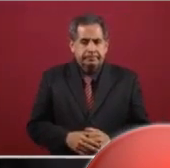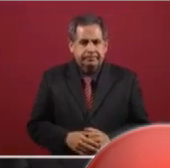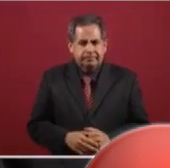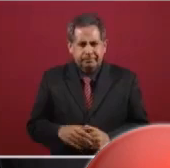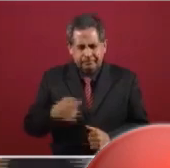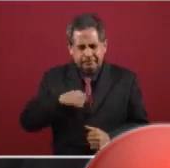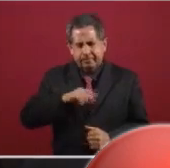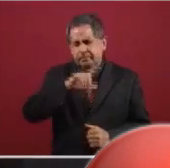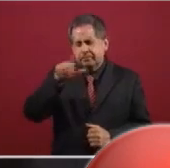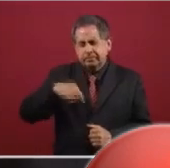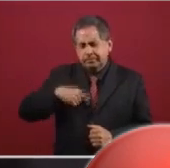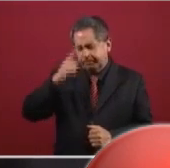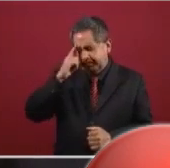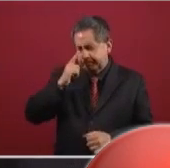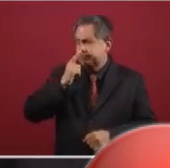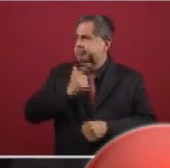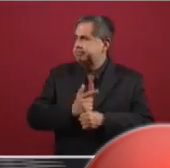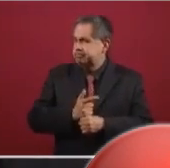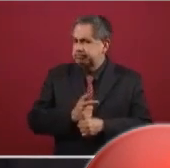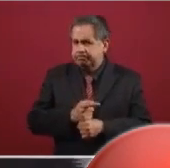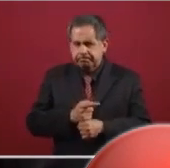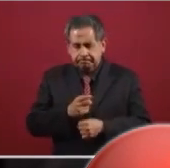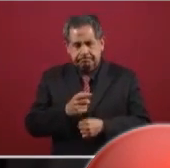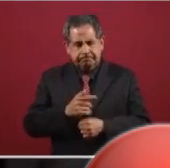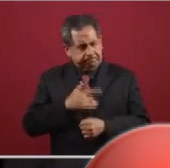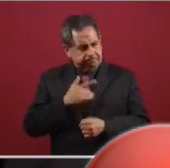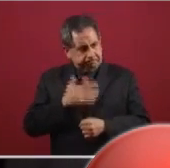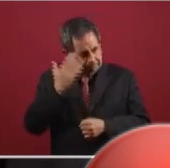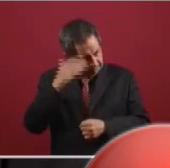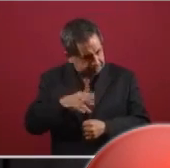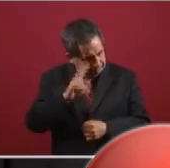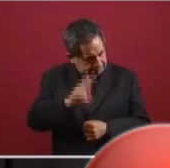Yo me enteré de esto